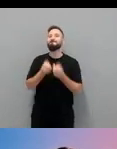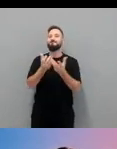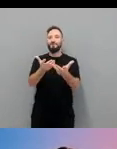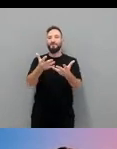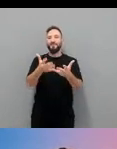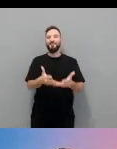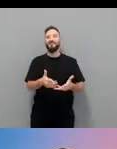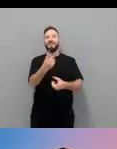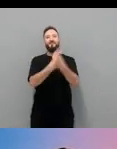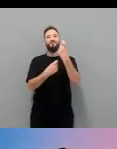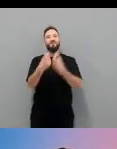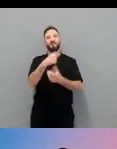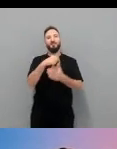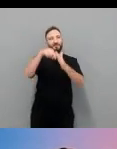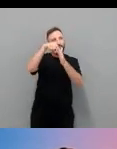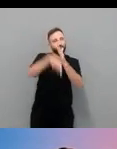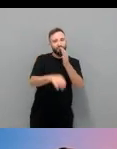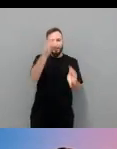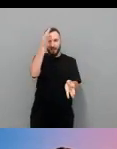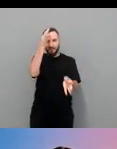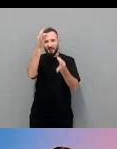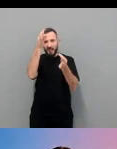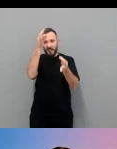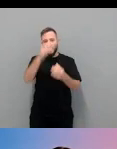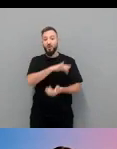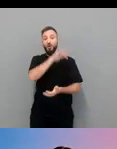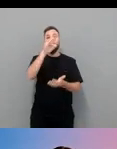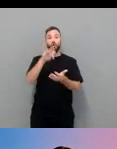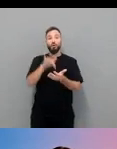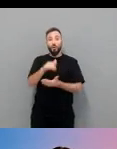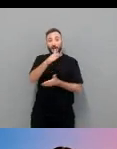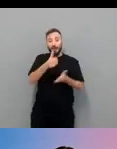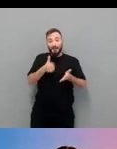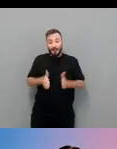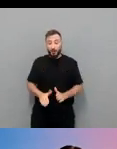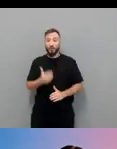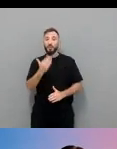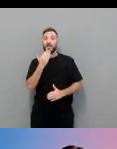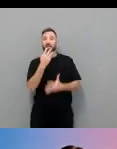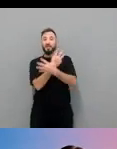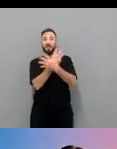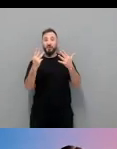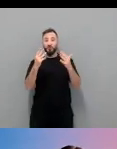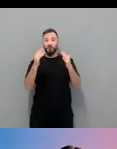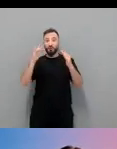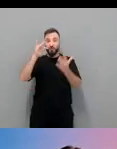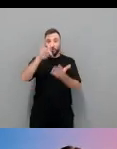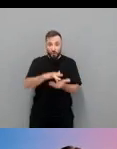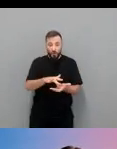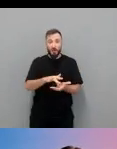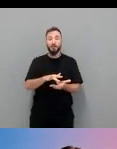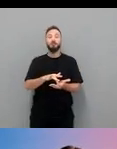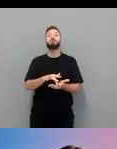ampliar esta información de ayudas a cuando cumplan los 18 años.